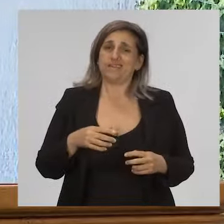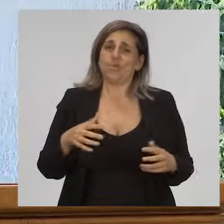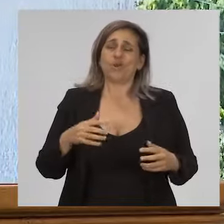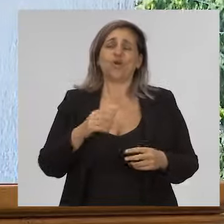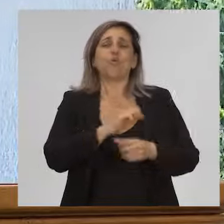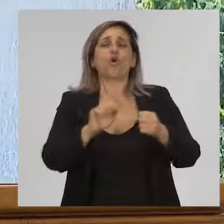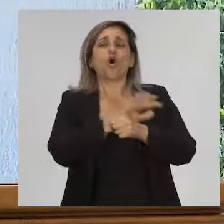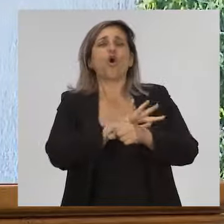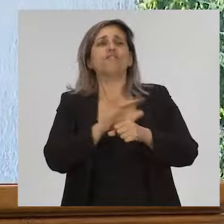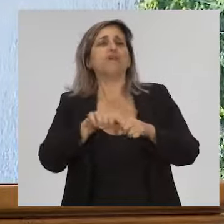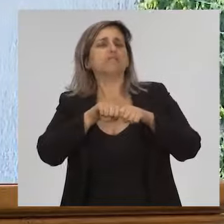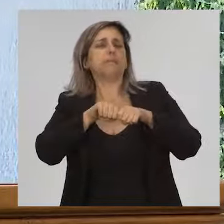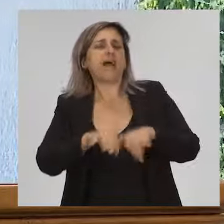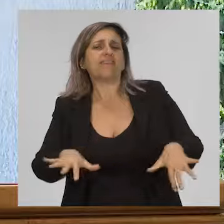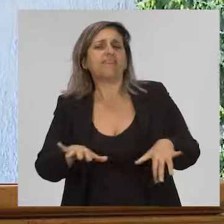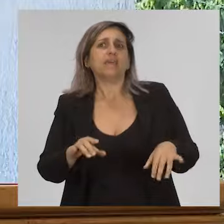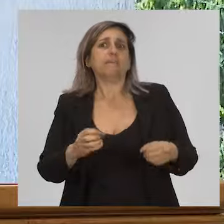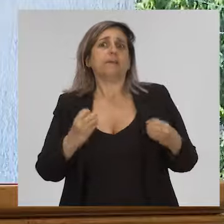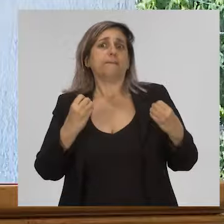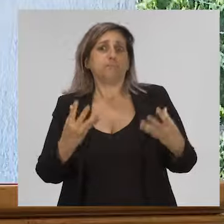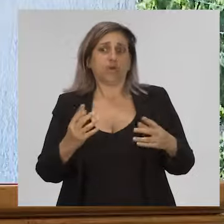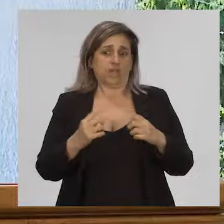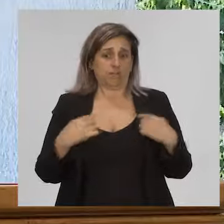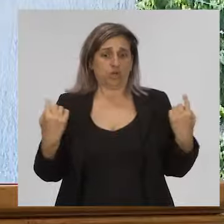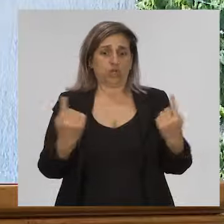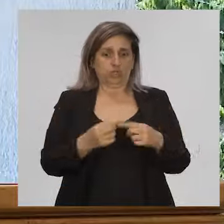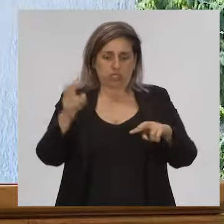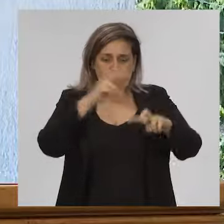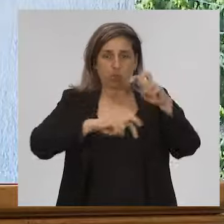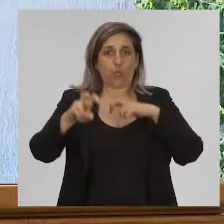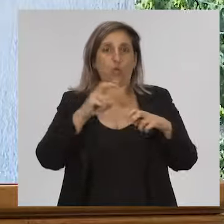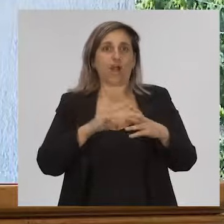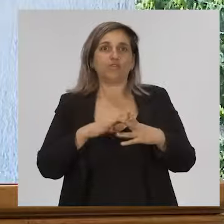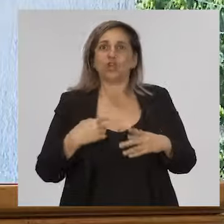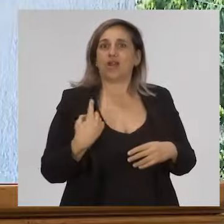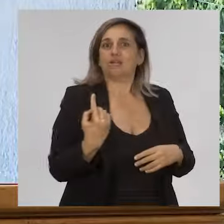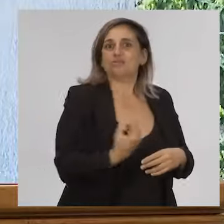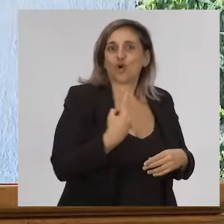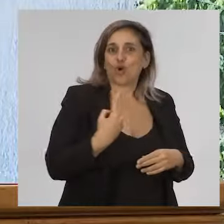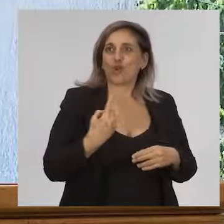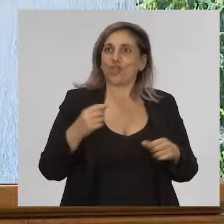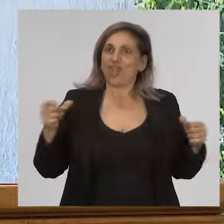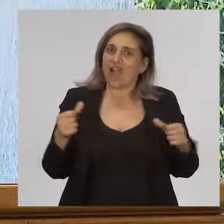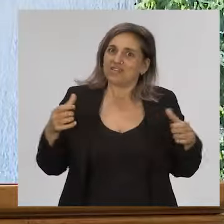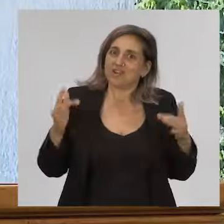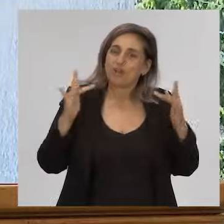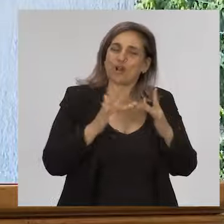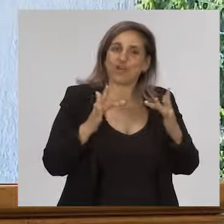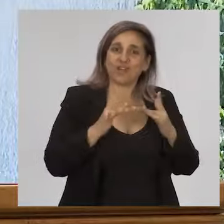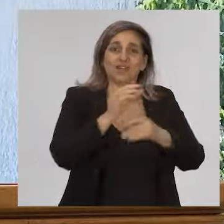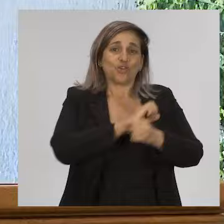¿Y por qué le dio un empujón muy grande? Justamente por lo que acá estamos tratando de quebrar, de romper, o vamos a usar un término lindo, de